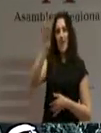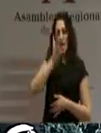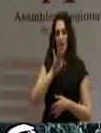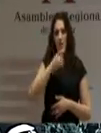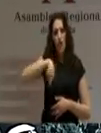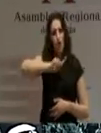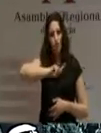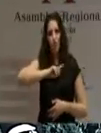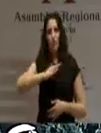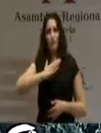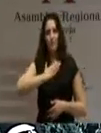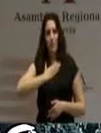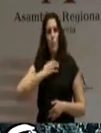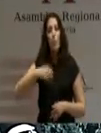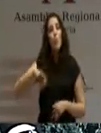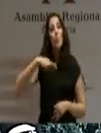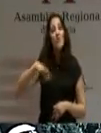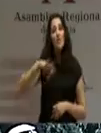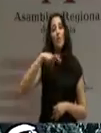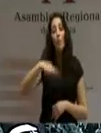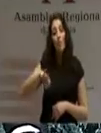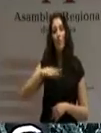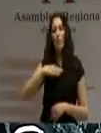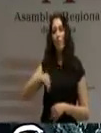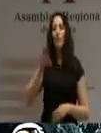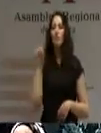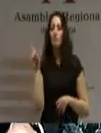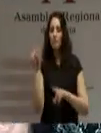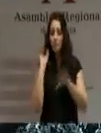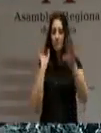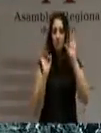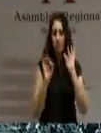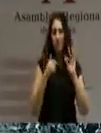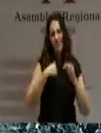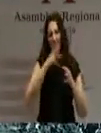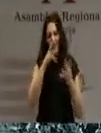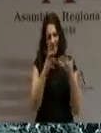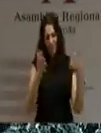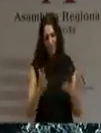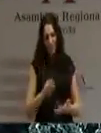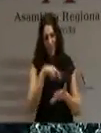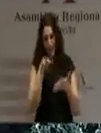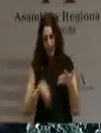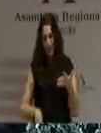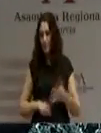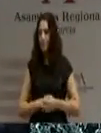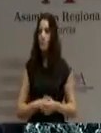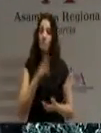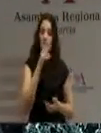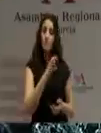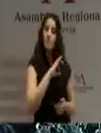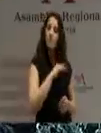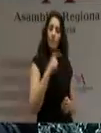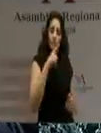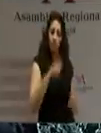Somos nosotros los únicos que elegimos a los presidentes. Voy a leer unas palabras, porque usted ha hablado, claro,